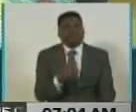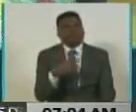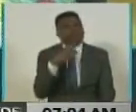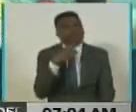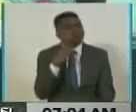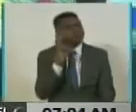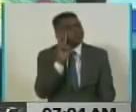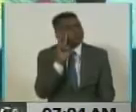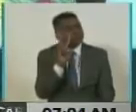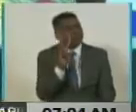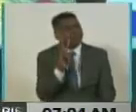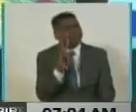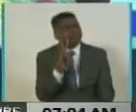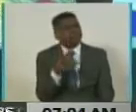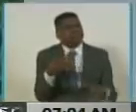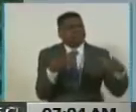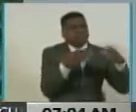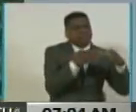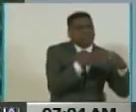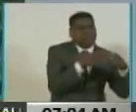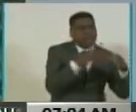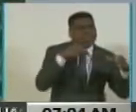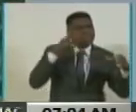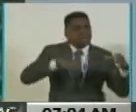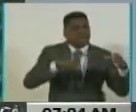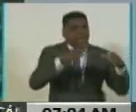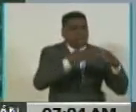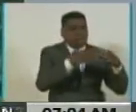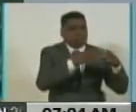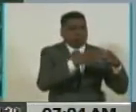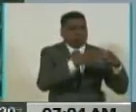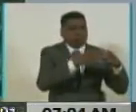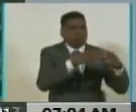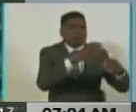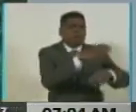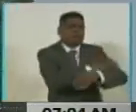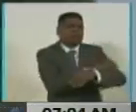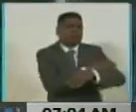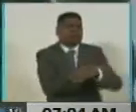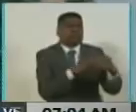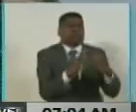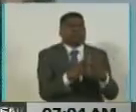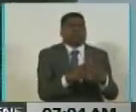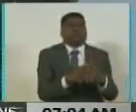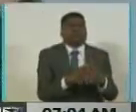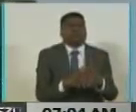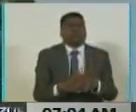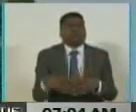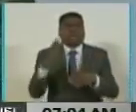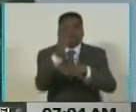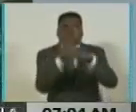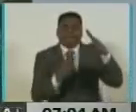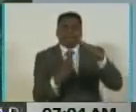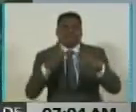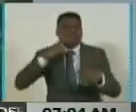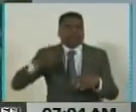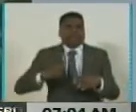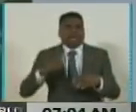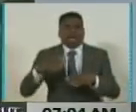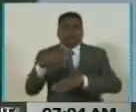muy parcializadas con la verdad de la oposición. Yo siempre hablo que este es un país de dos medias verdades, la media verdad del gobierno y la media verdad de la oposición,